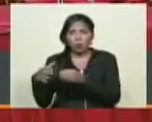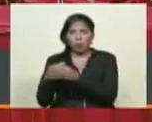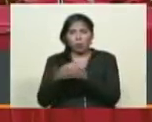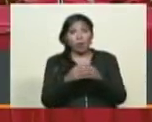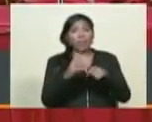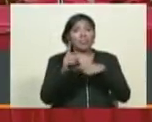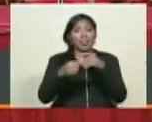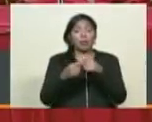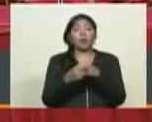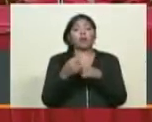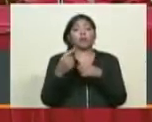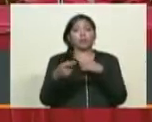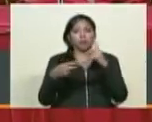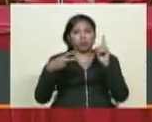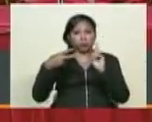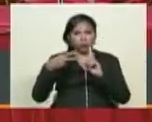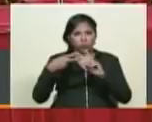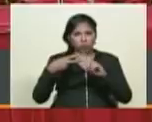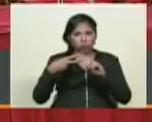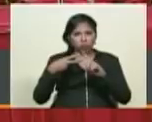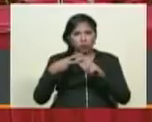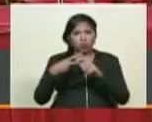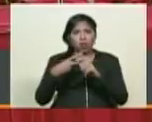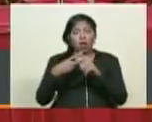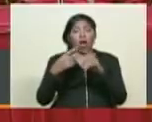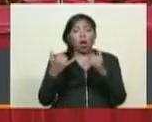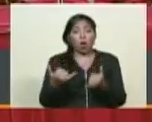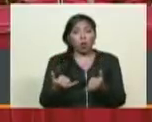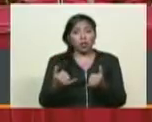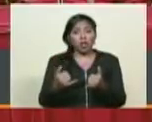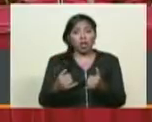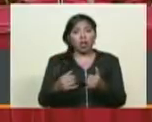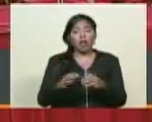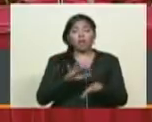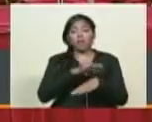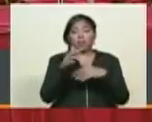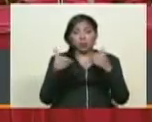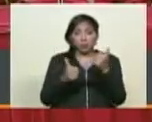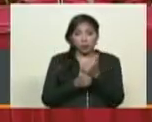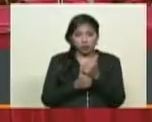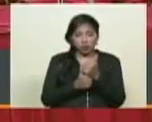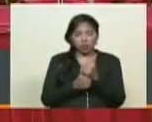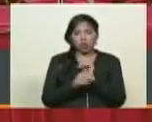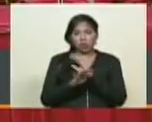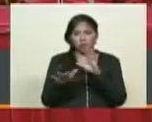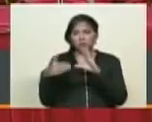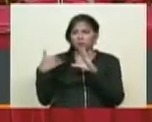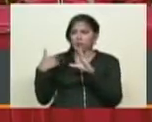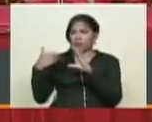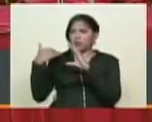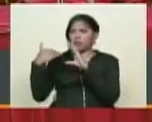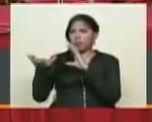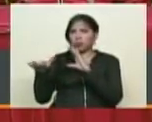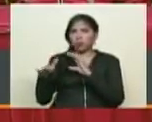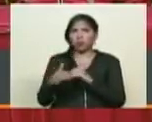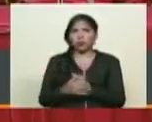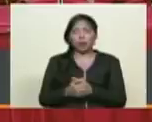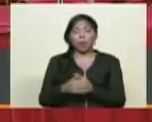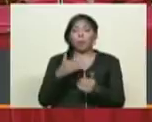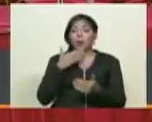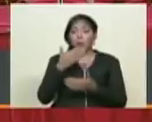del partido, vicepresidente. Ahorita van a venir cambios de vicepresidente. Yo se lo pasé al compañero presidente del partido. La